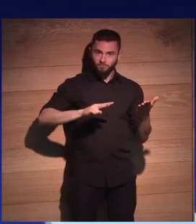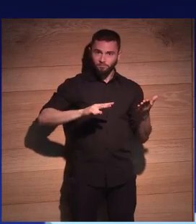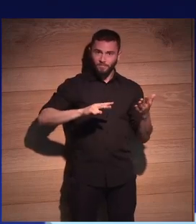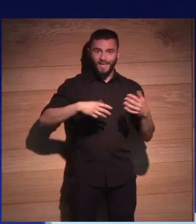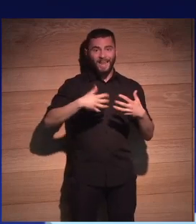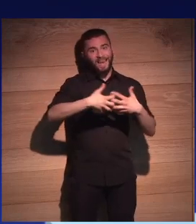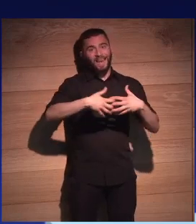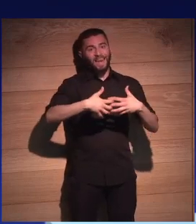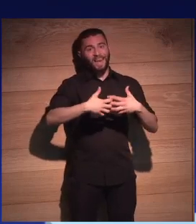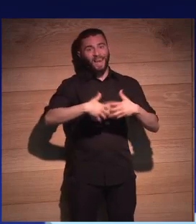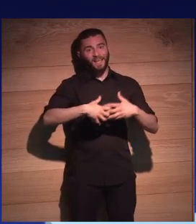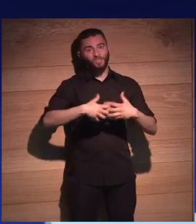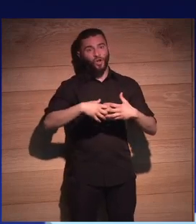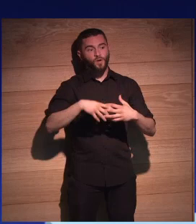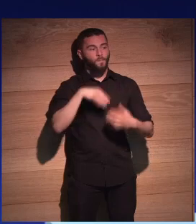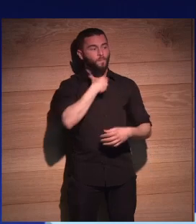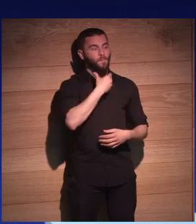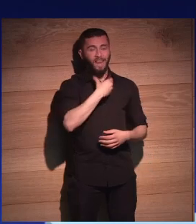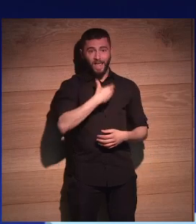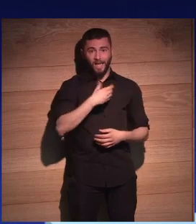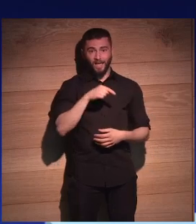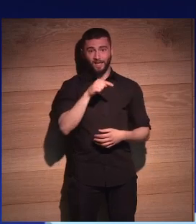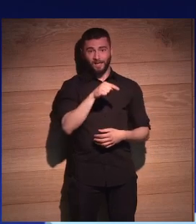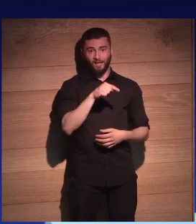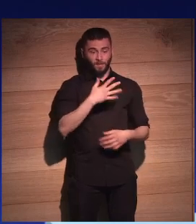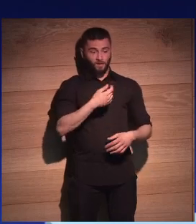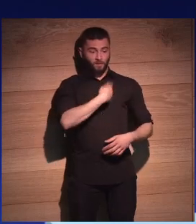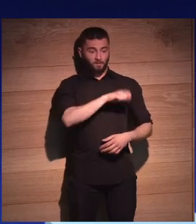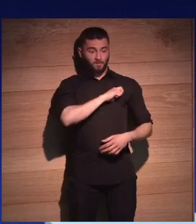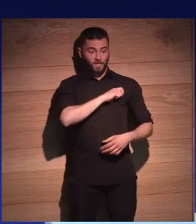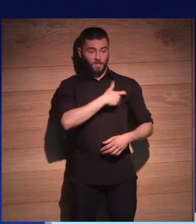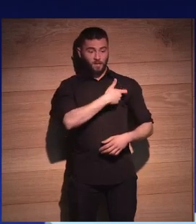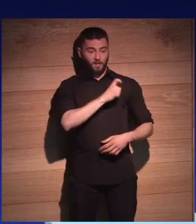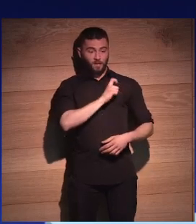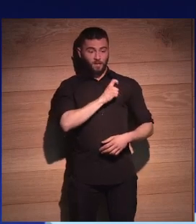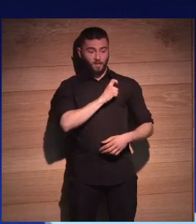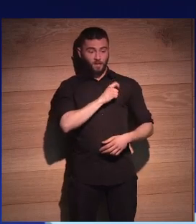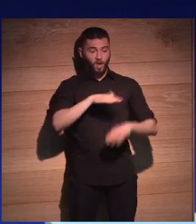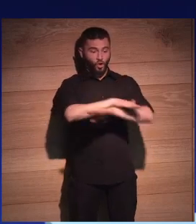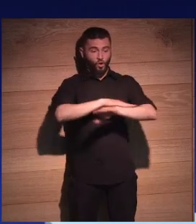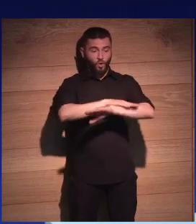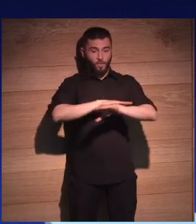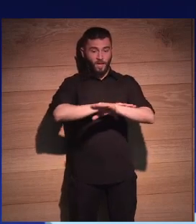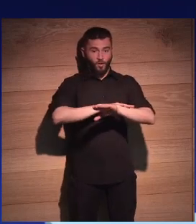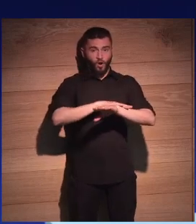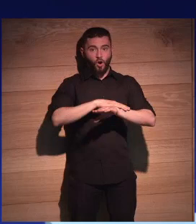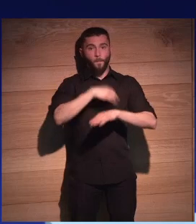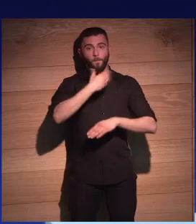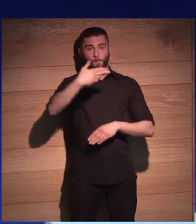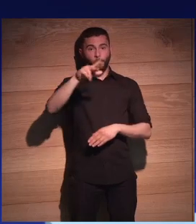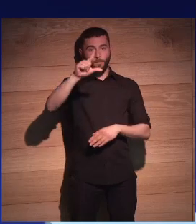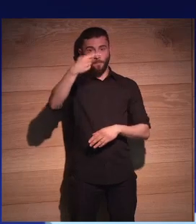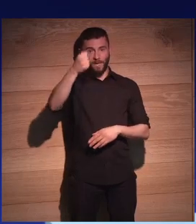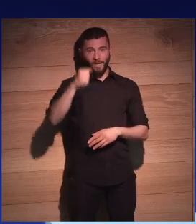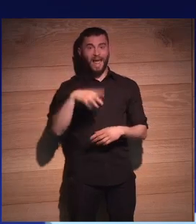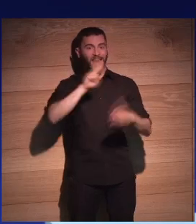belga. Pero es que el gobierno español, la Dirección General de la Policía, tiene bloqueados esos datos para que no los pueda leer el gobierno belga. Y viceversa, ¿eh? O sea, es una cosa que pasa en